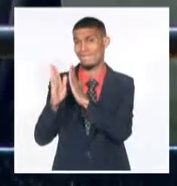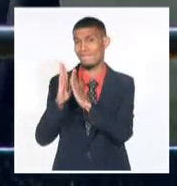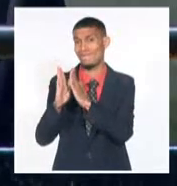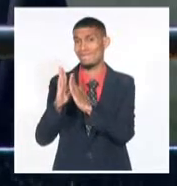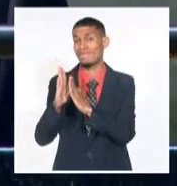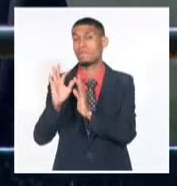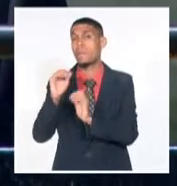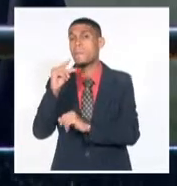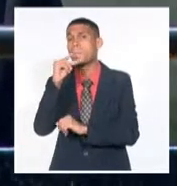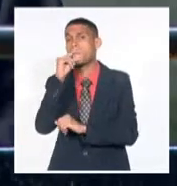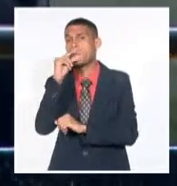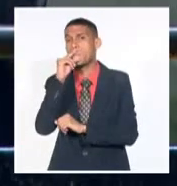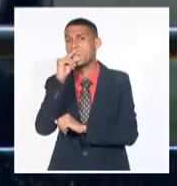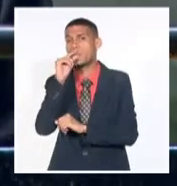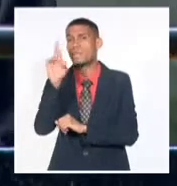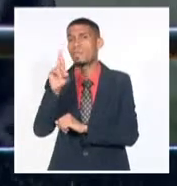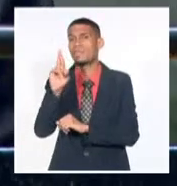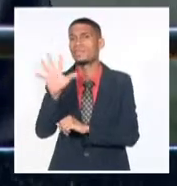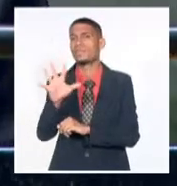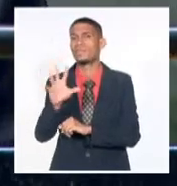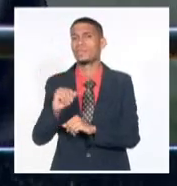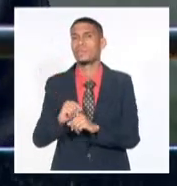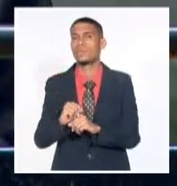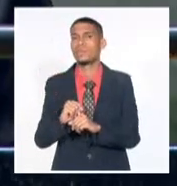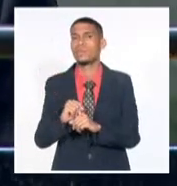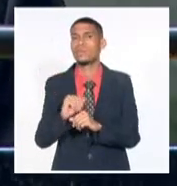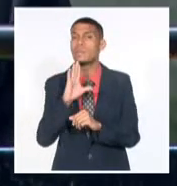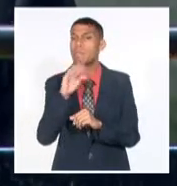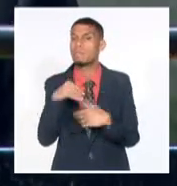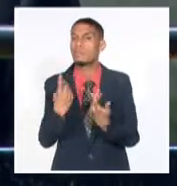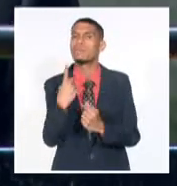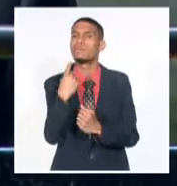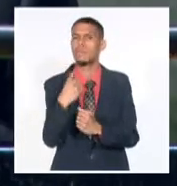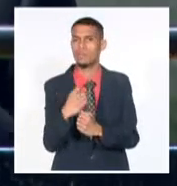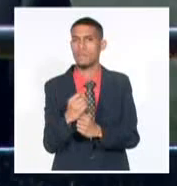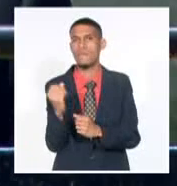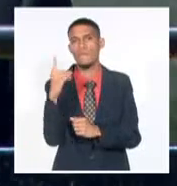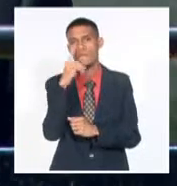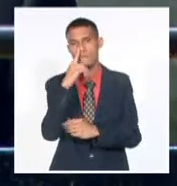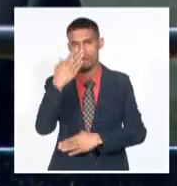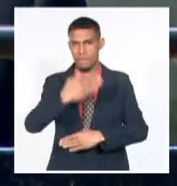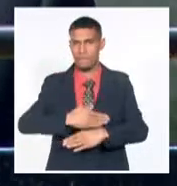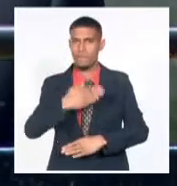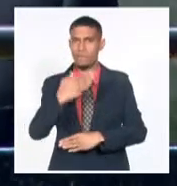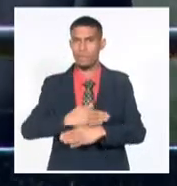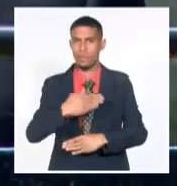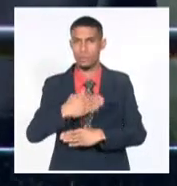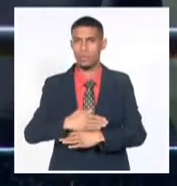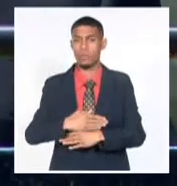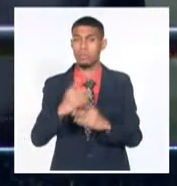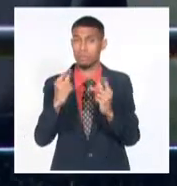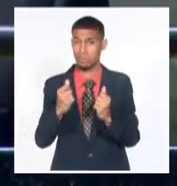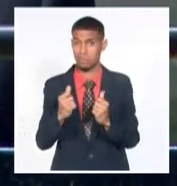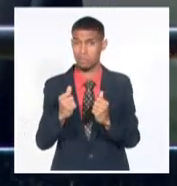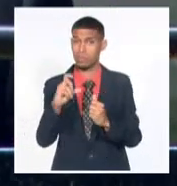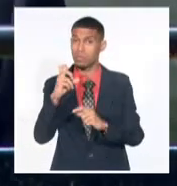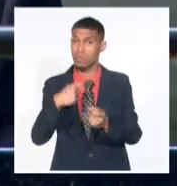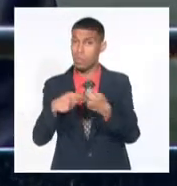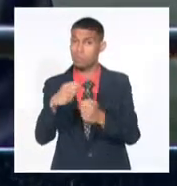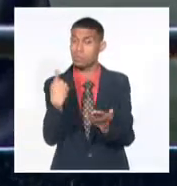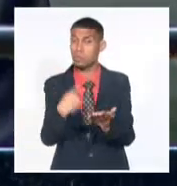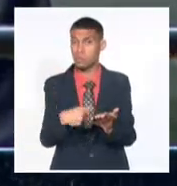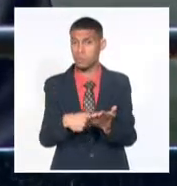A/RES/78/L5 titulada Necesidad de poner fin al bloqueo económico, comercial y